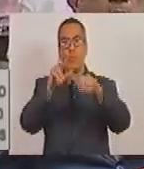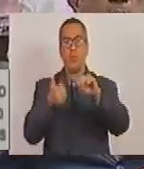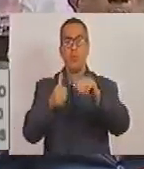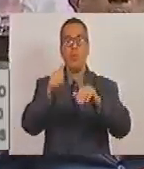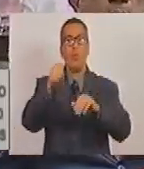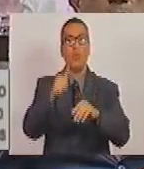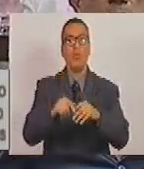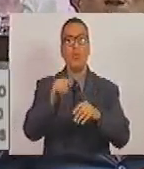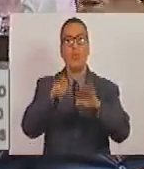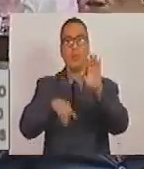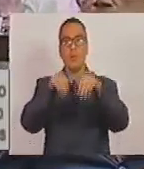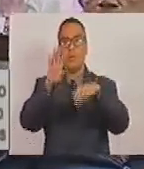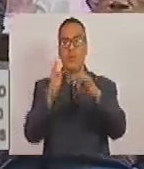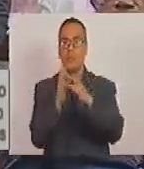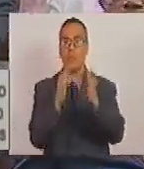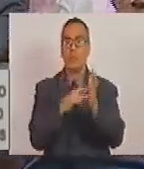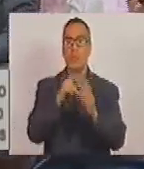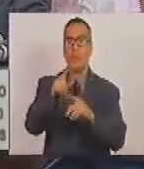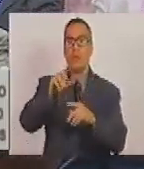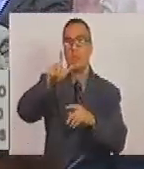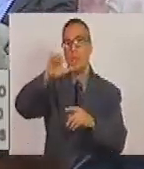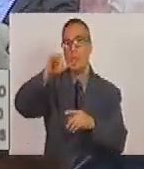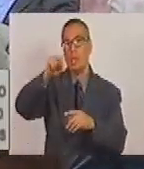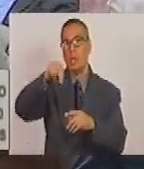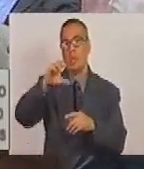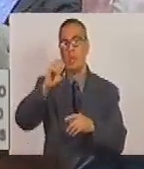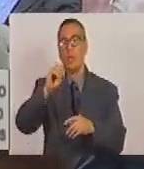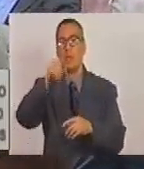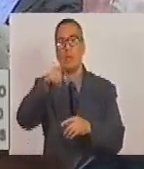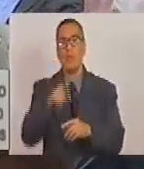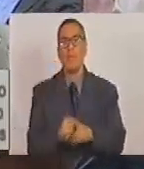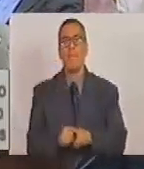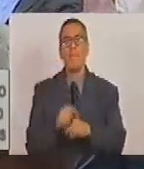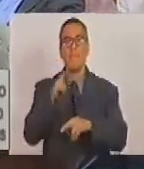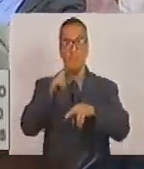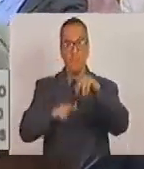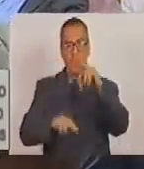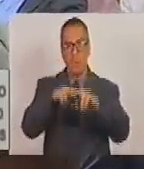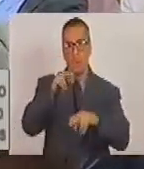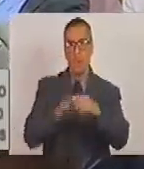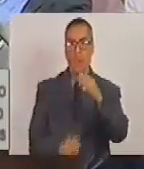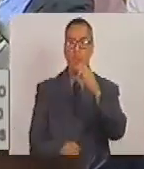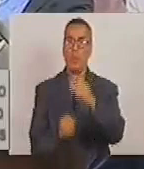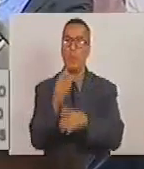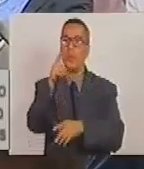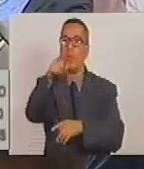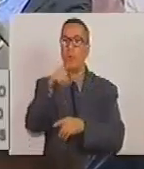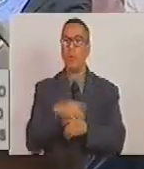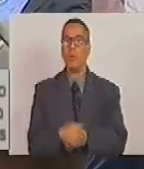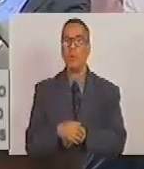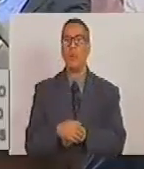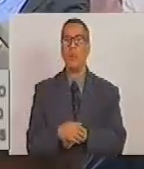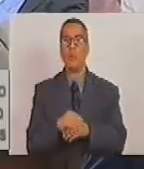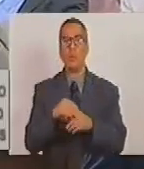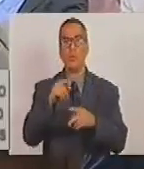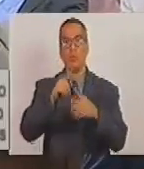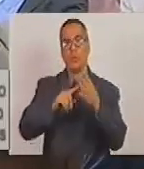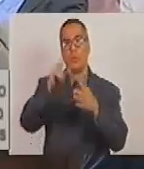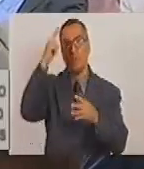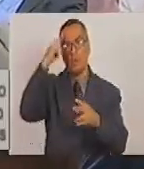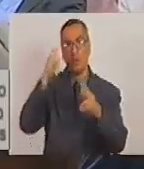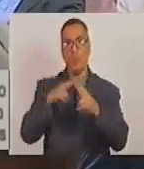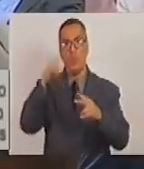de ese 19 de abril, sobre Lino de Clemente, quien fue el creador y fundador de lo que hoy conocemos como la